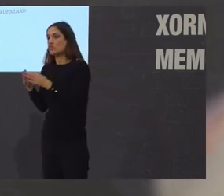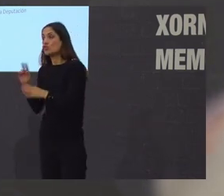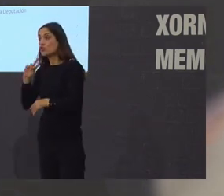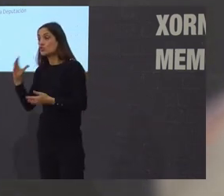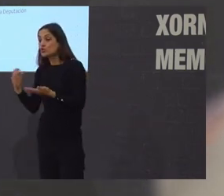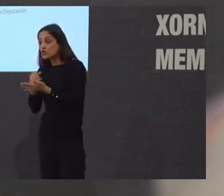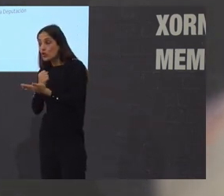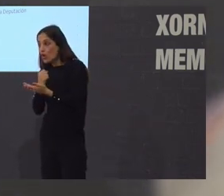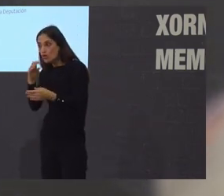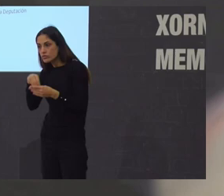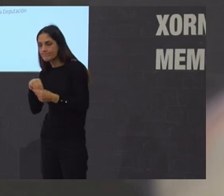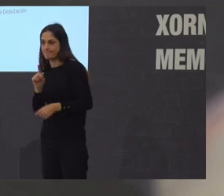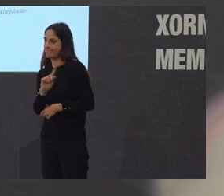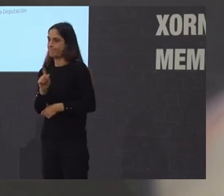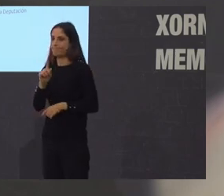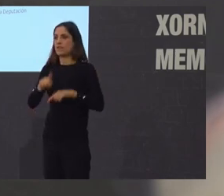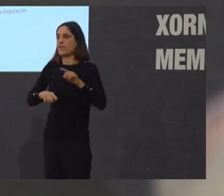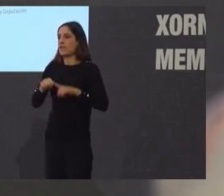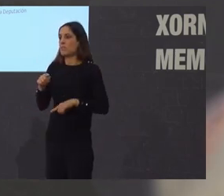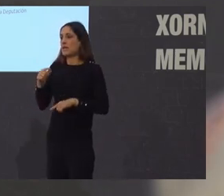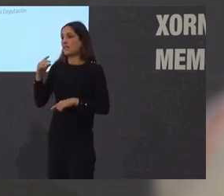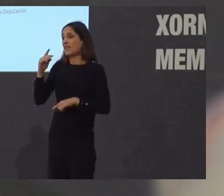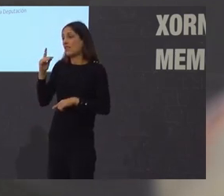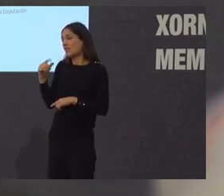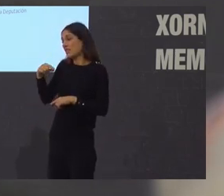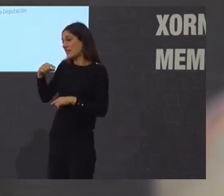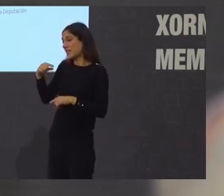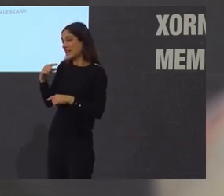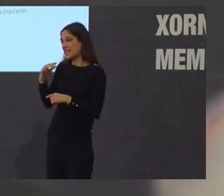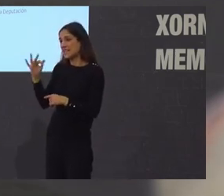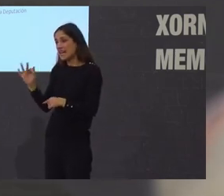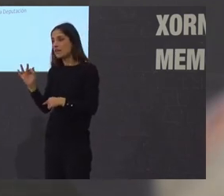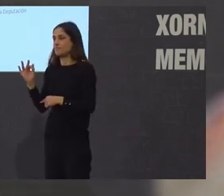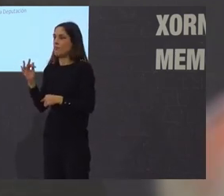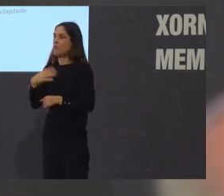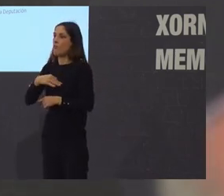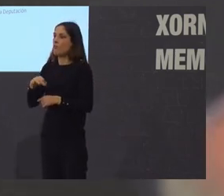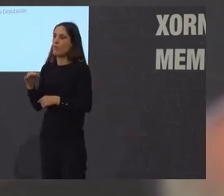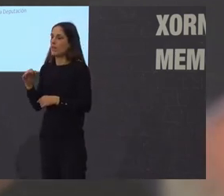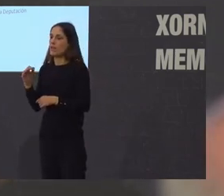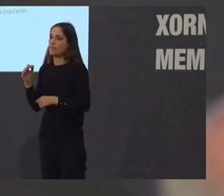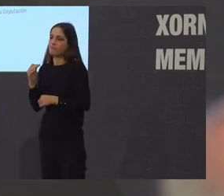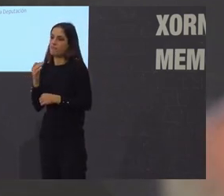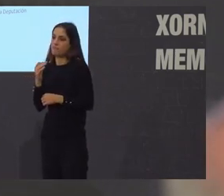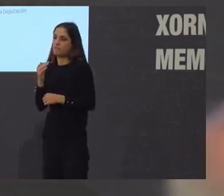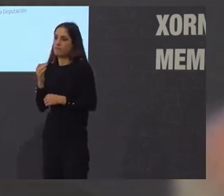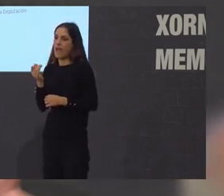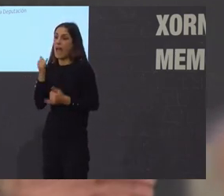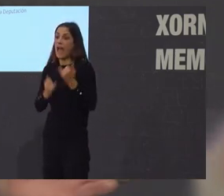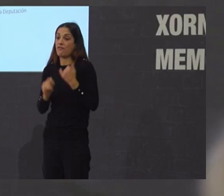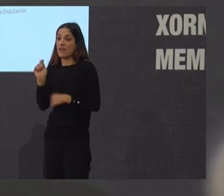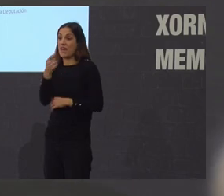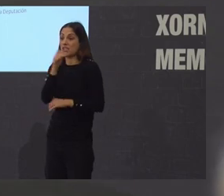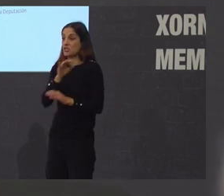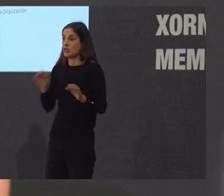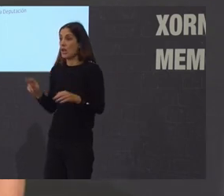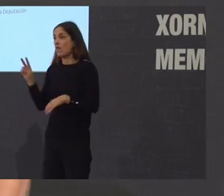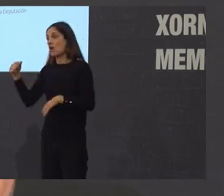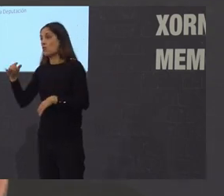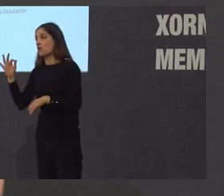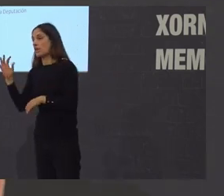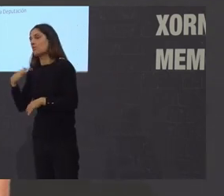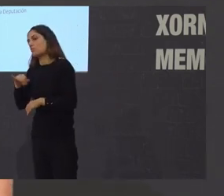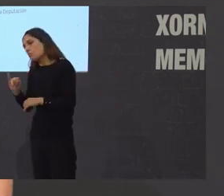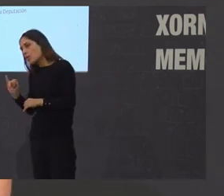eres de la CGT o de la CNT vas a tener menos posibilidad de recuperar tu patrimonio que si eres de Comisiones Obreras y de UGT. Esto es así, es un hecho histórico.